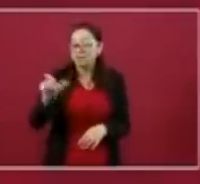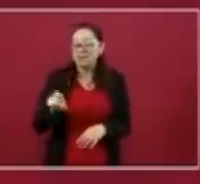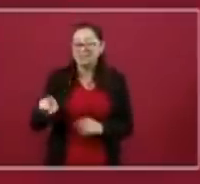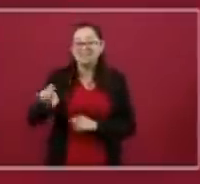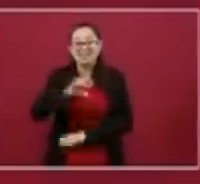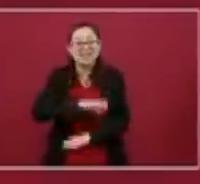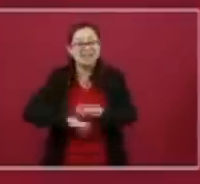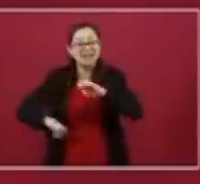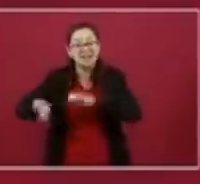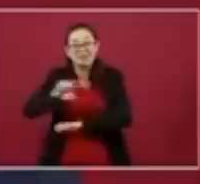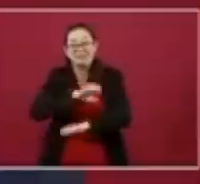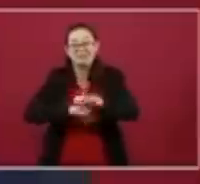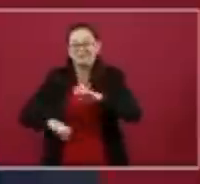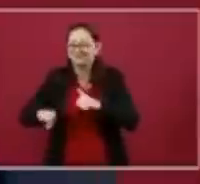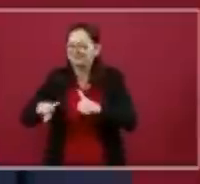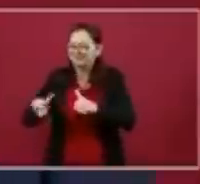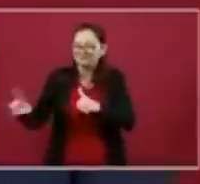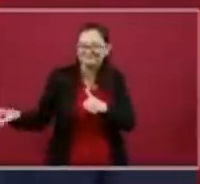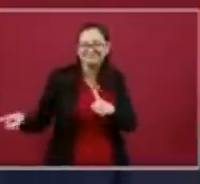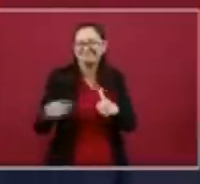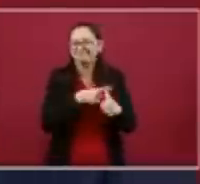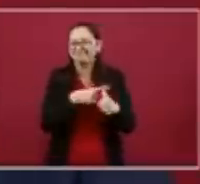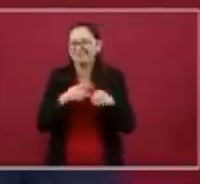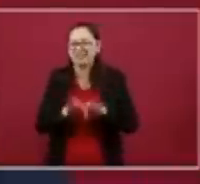empresa prioritaria